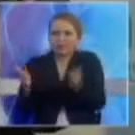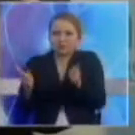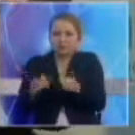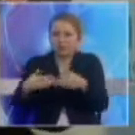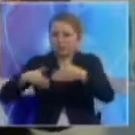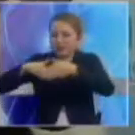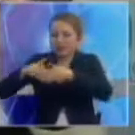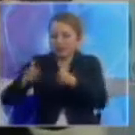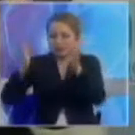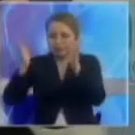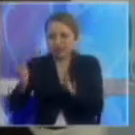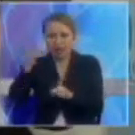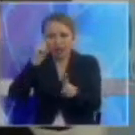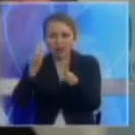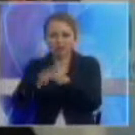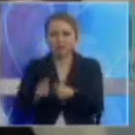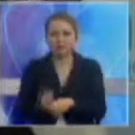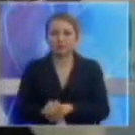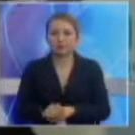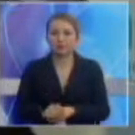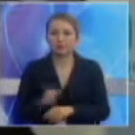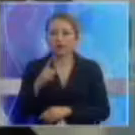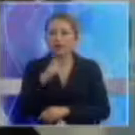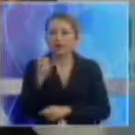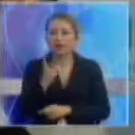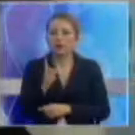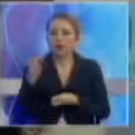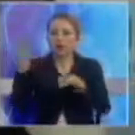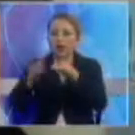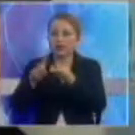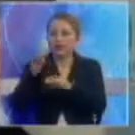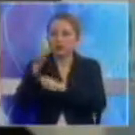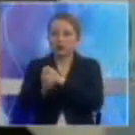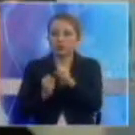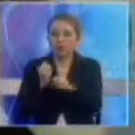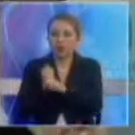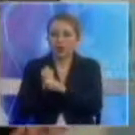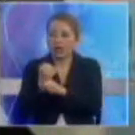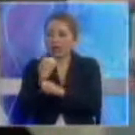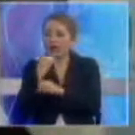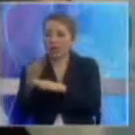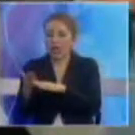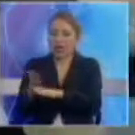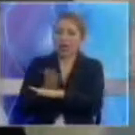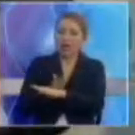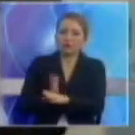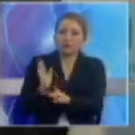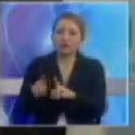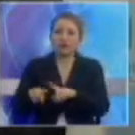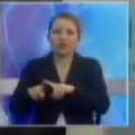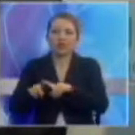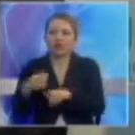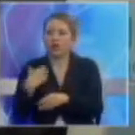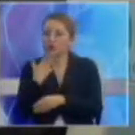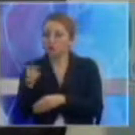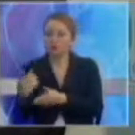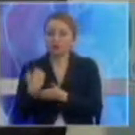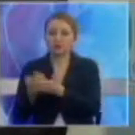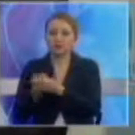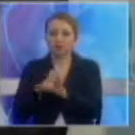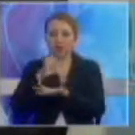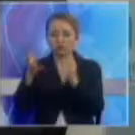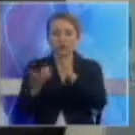la ley claramente marcado que es por la duración de hasta un año, si es menos, será menos, dependiendo de la situación económica